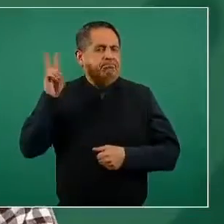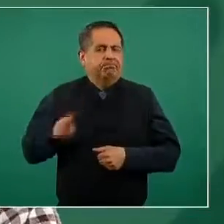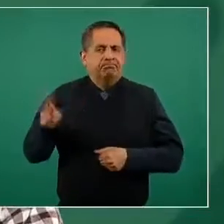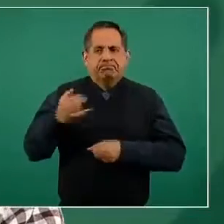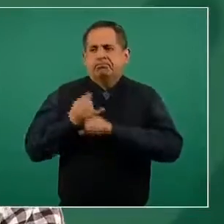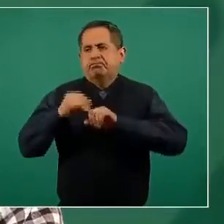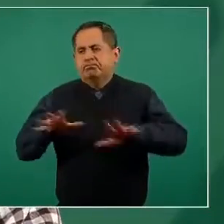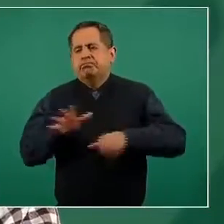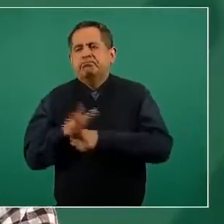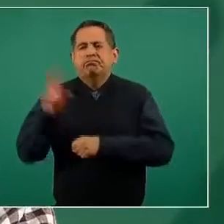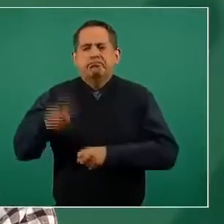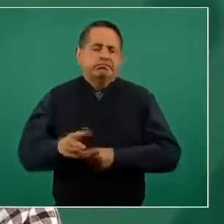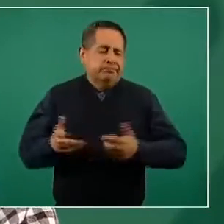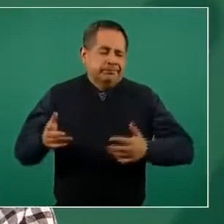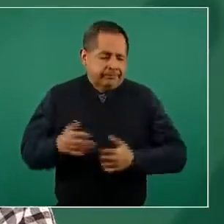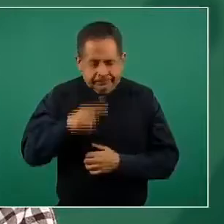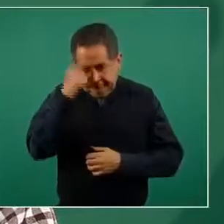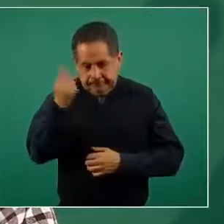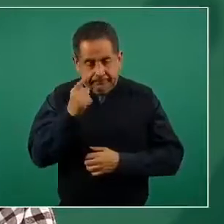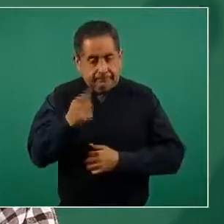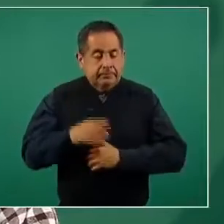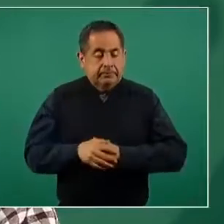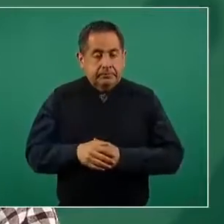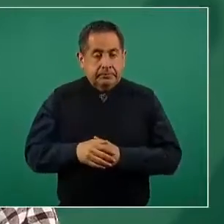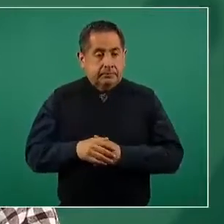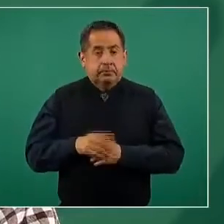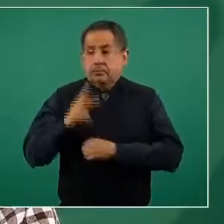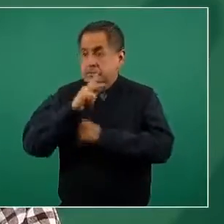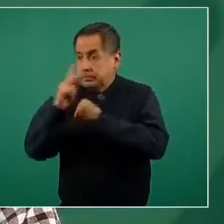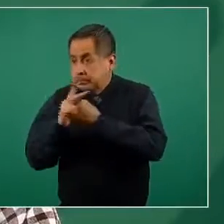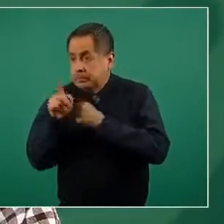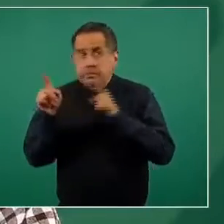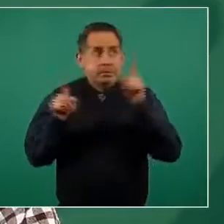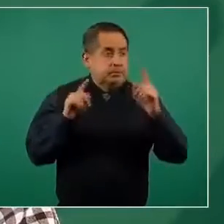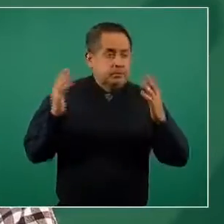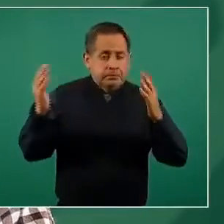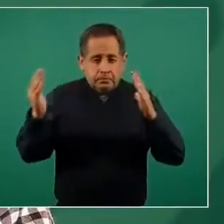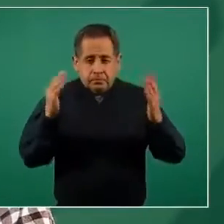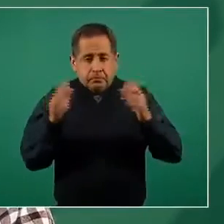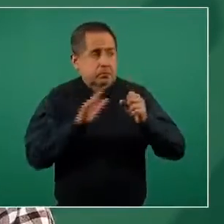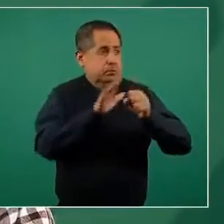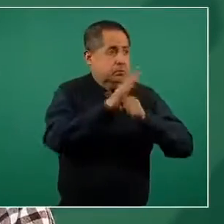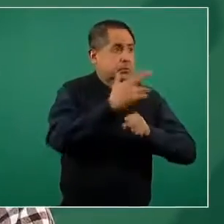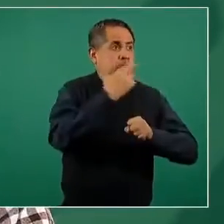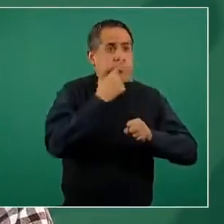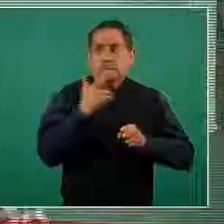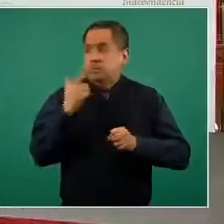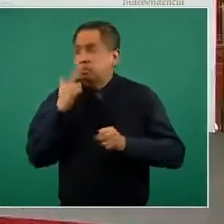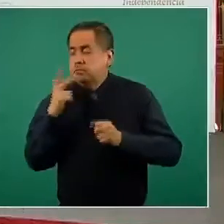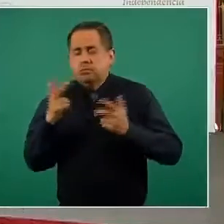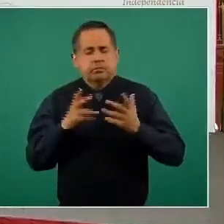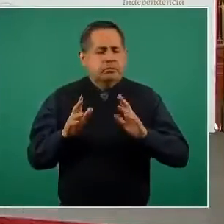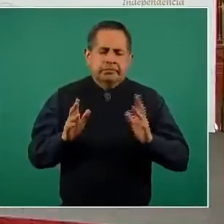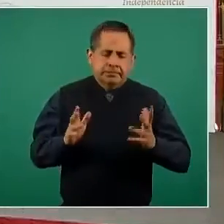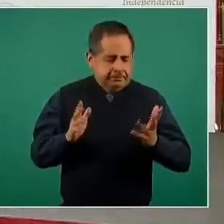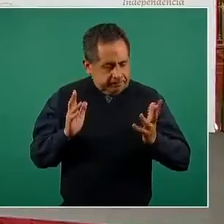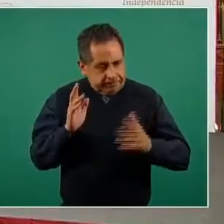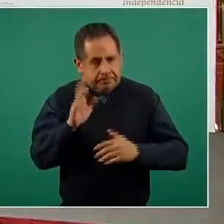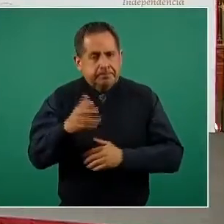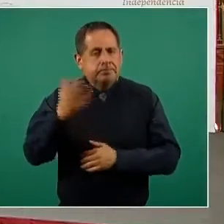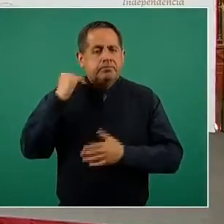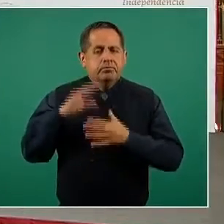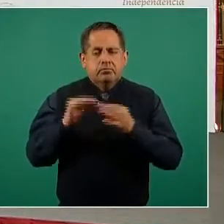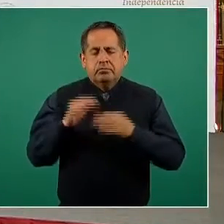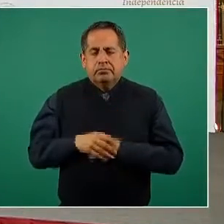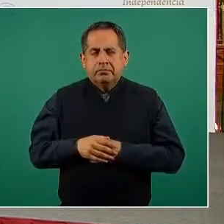válida. Las comparaciones entre países, esto ya lo habíamos dicho hace mucho tiempo, pero lo retomamos,